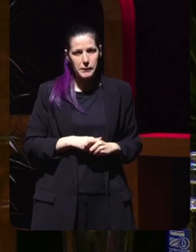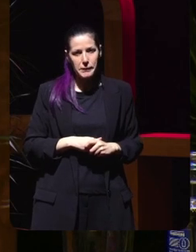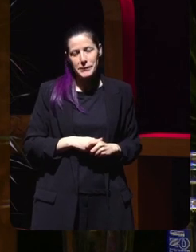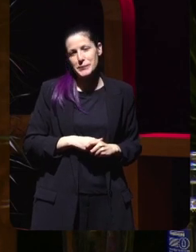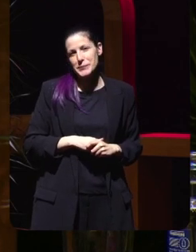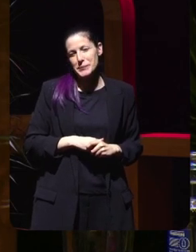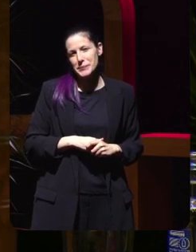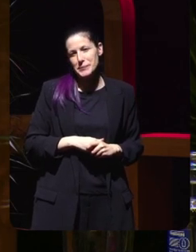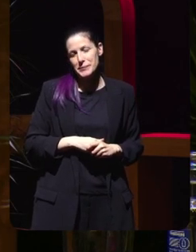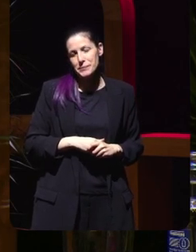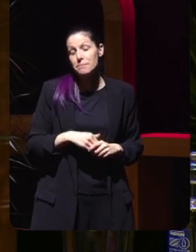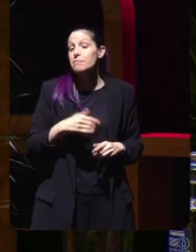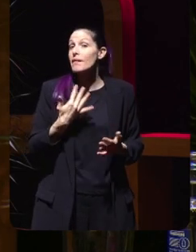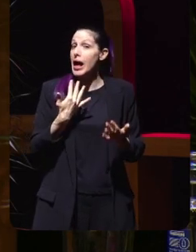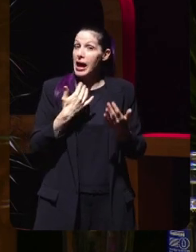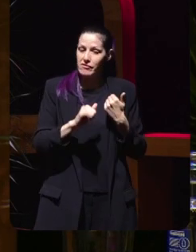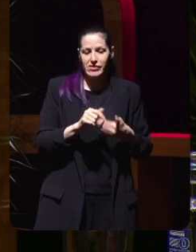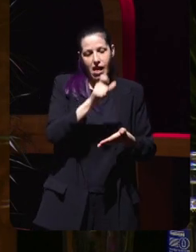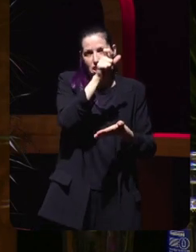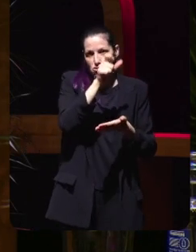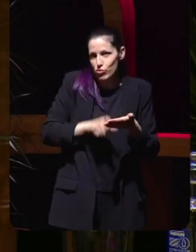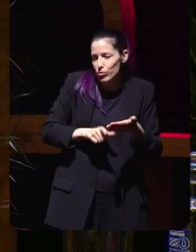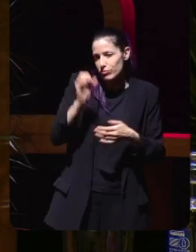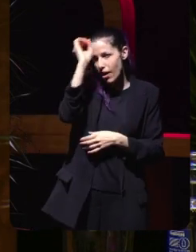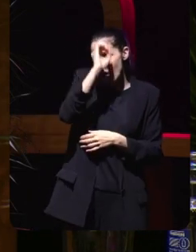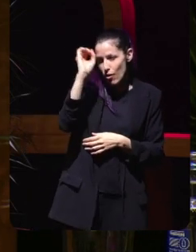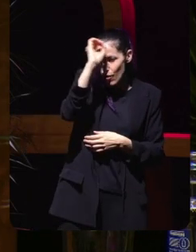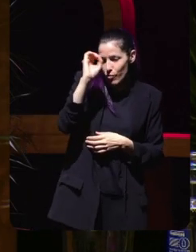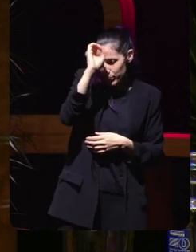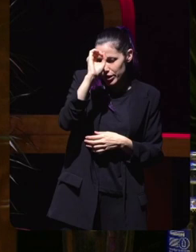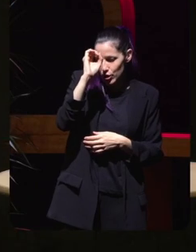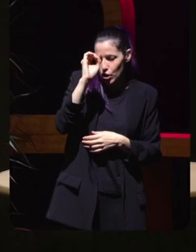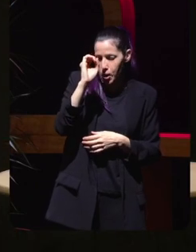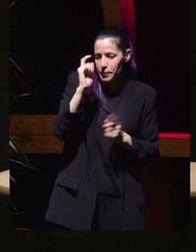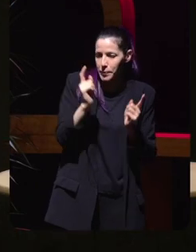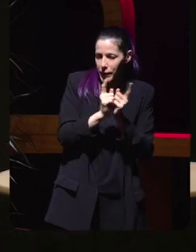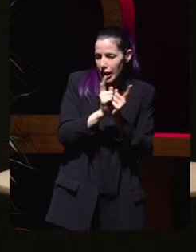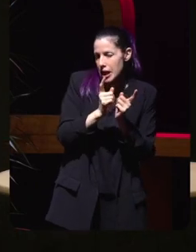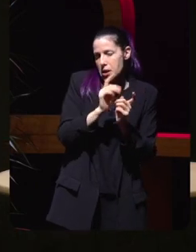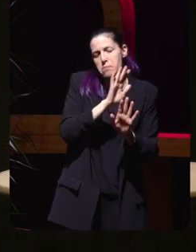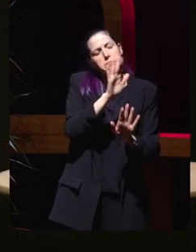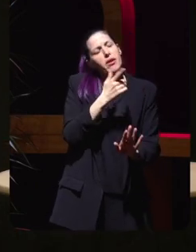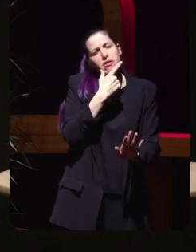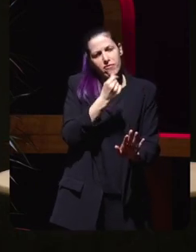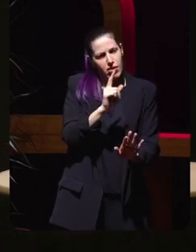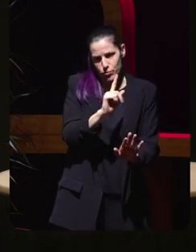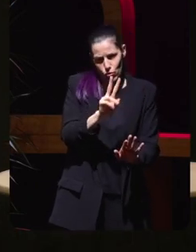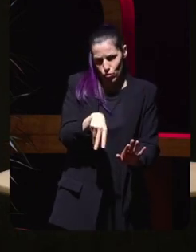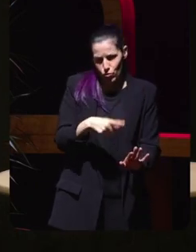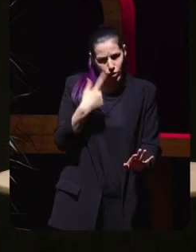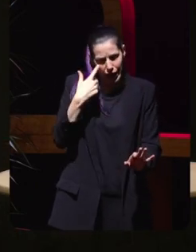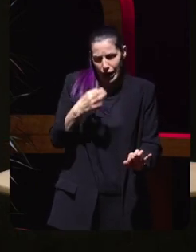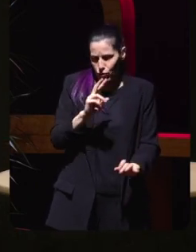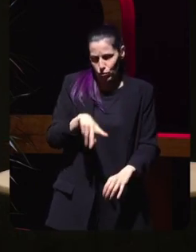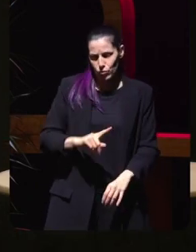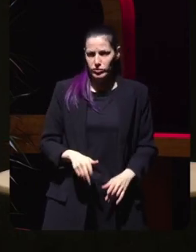para sacar esta columna de opinión sí que es cierto por muy pequeña que sea parece muy dudado a veces pero sí quedó pues